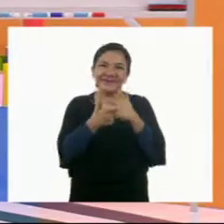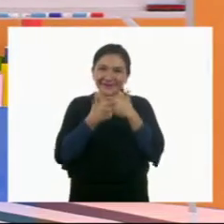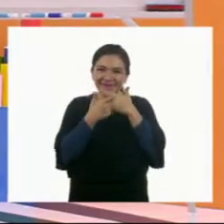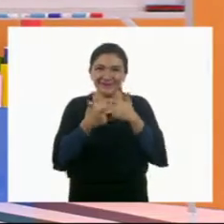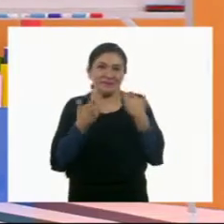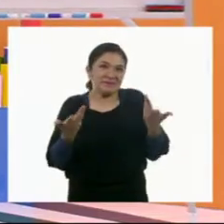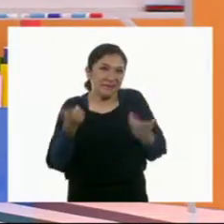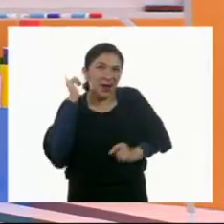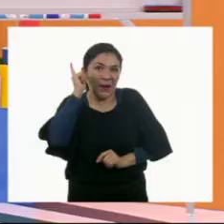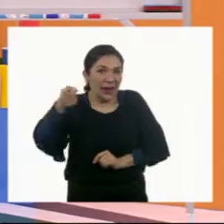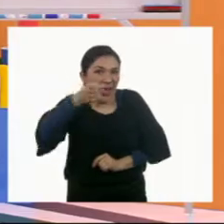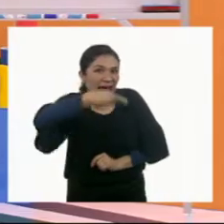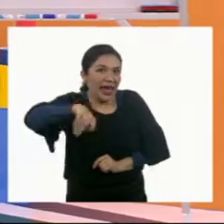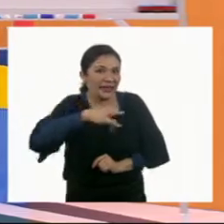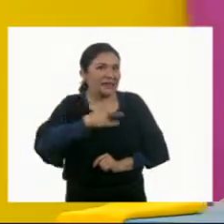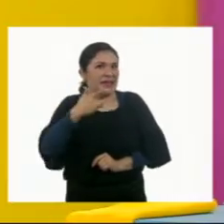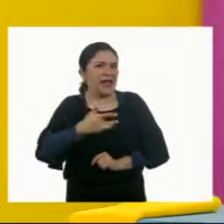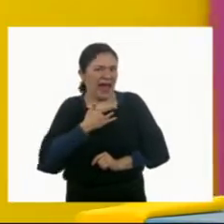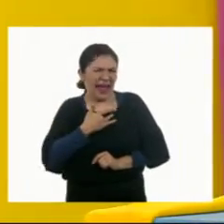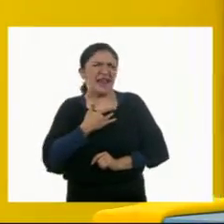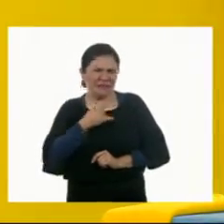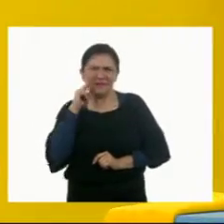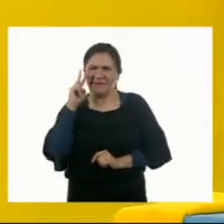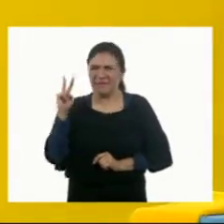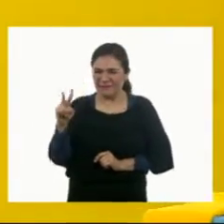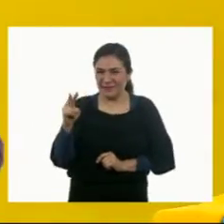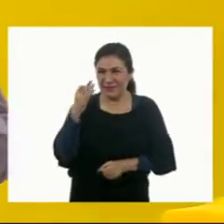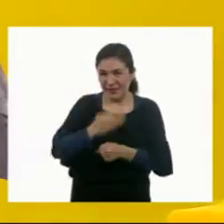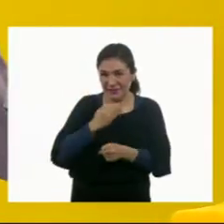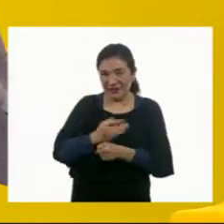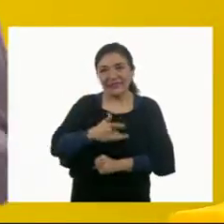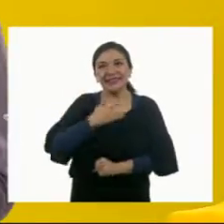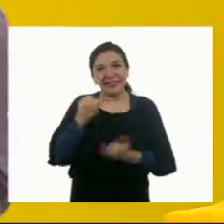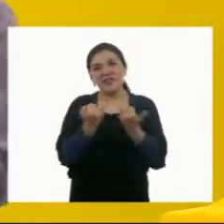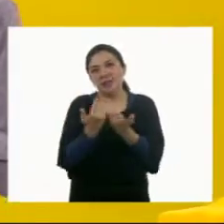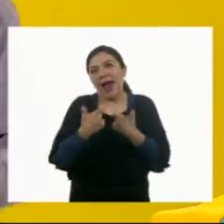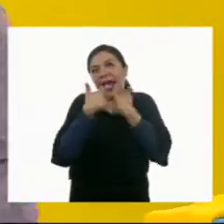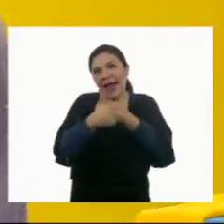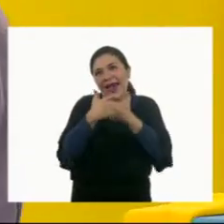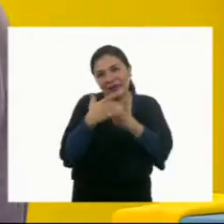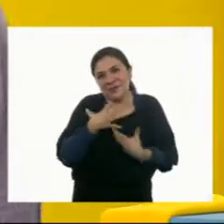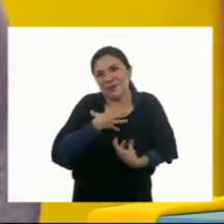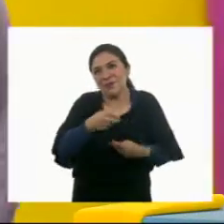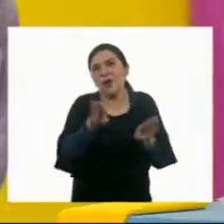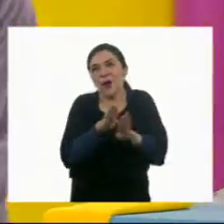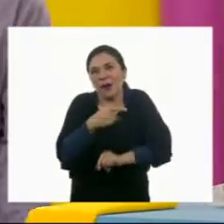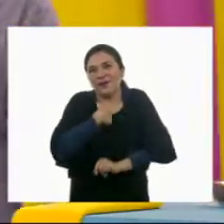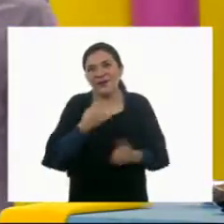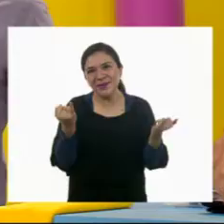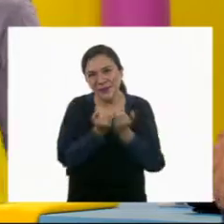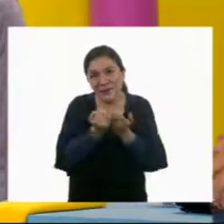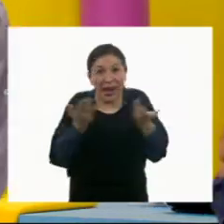Ay, espero que también las niñas y los niños que están en casa viendo este programa también estén riéndose mucho como nosotros.